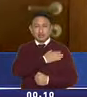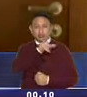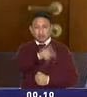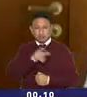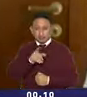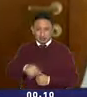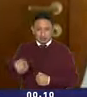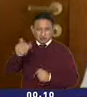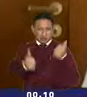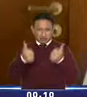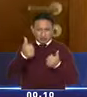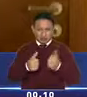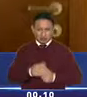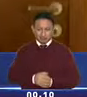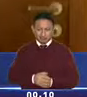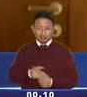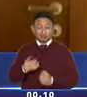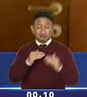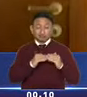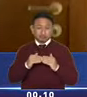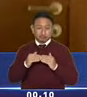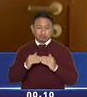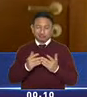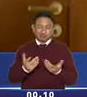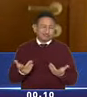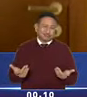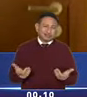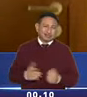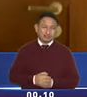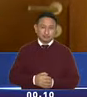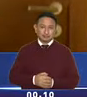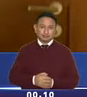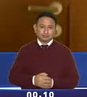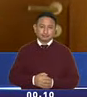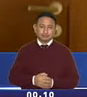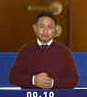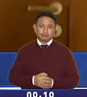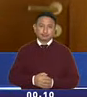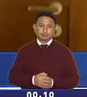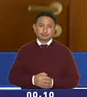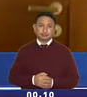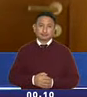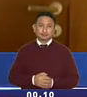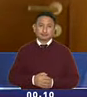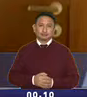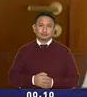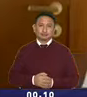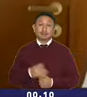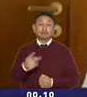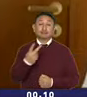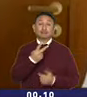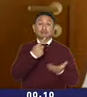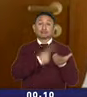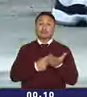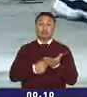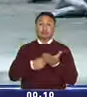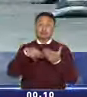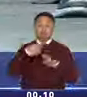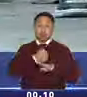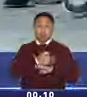ciudadanía tiene en la democracia, en los candidatos y obviamente en sus autoridades públicas. Analistas recomiendan